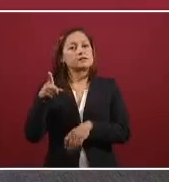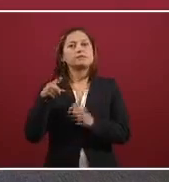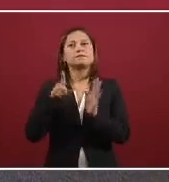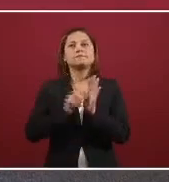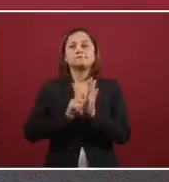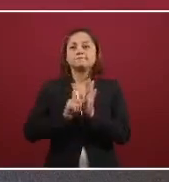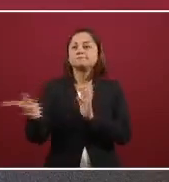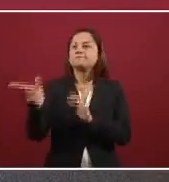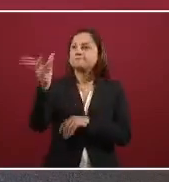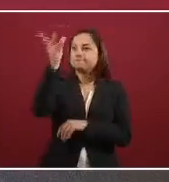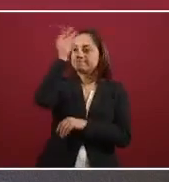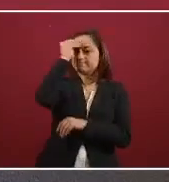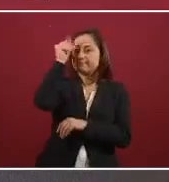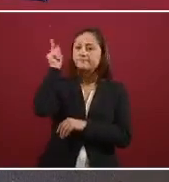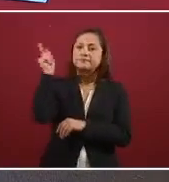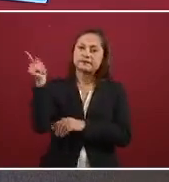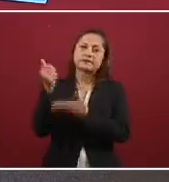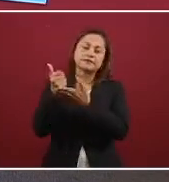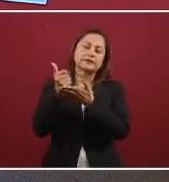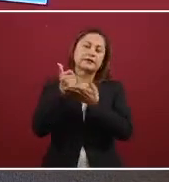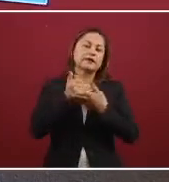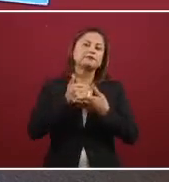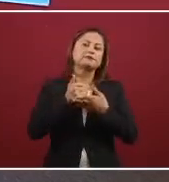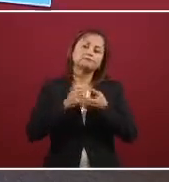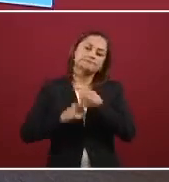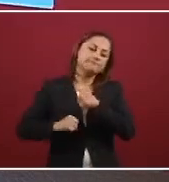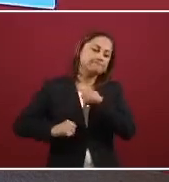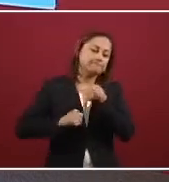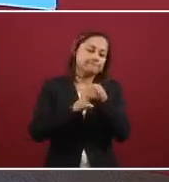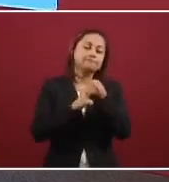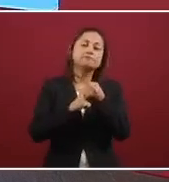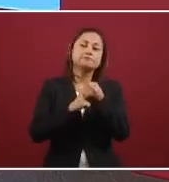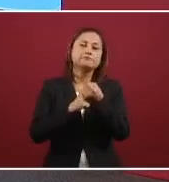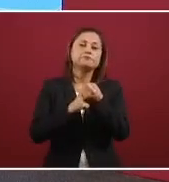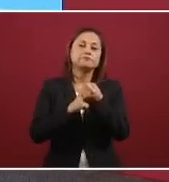que guía al actual gobierno.